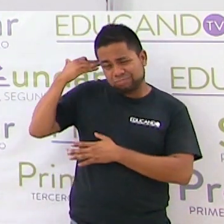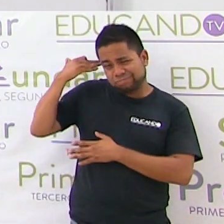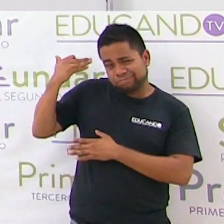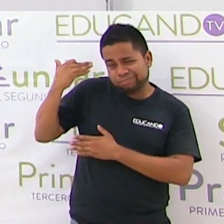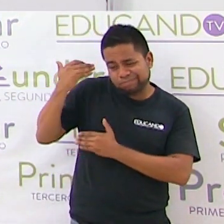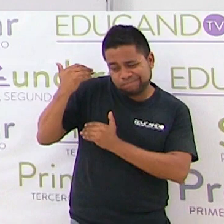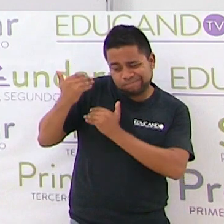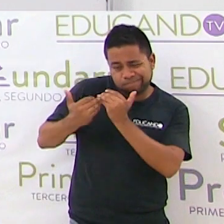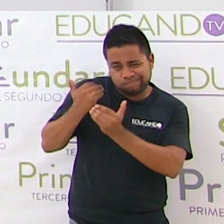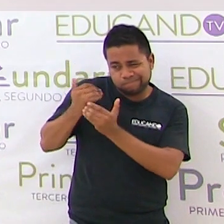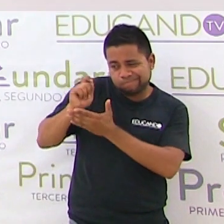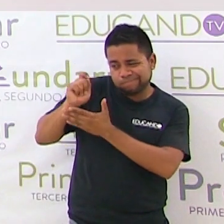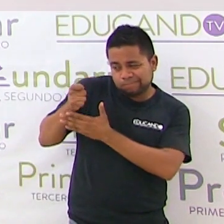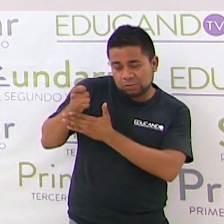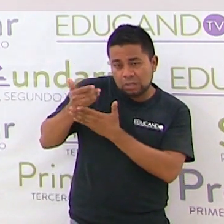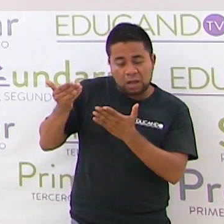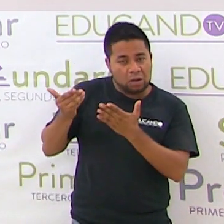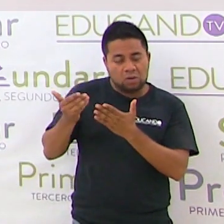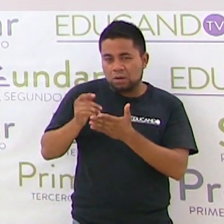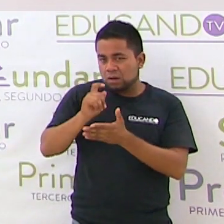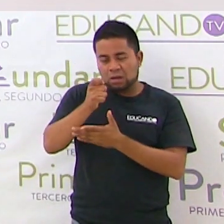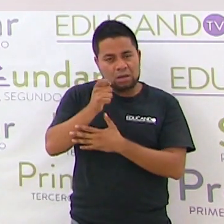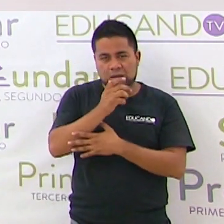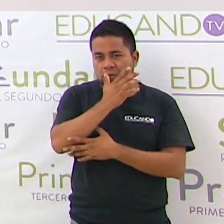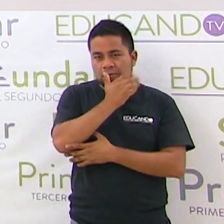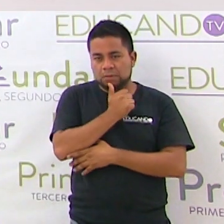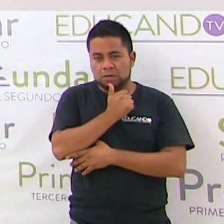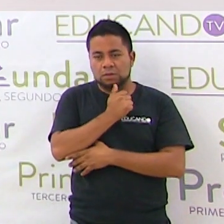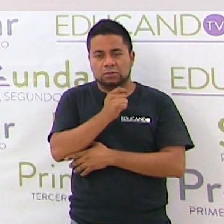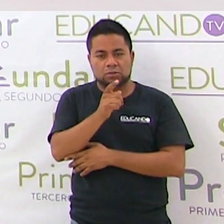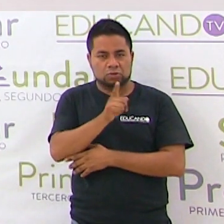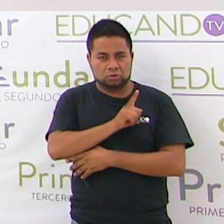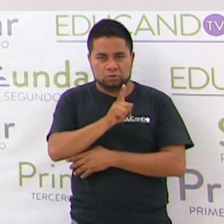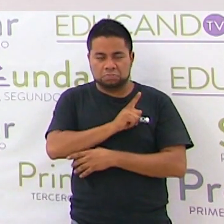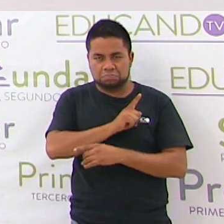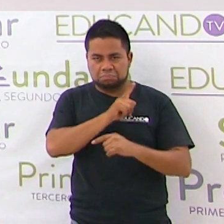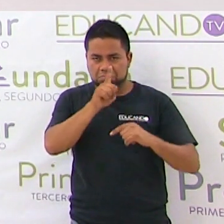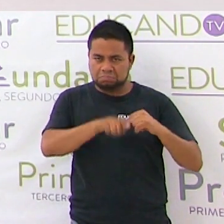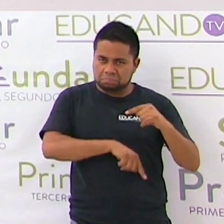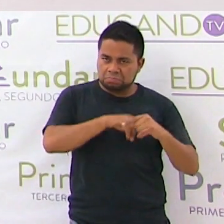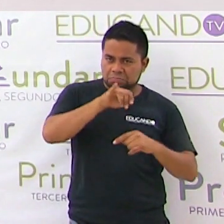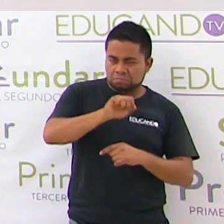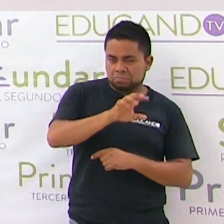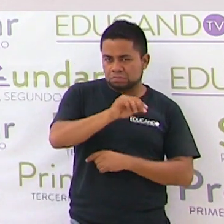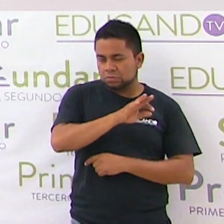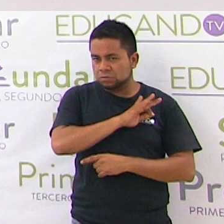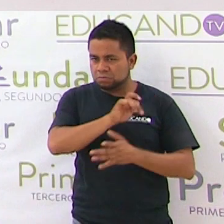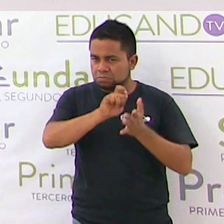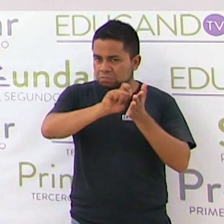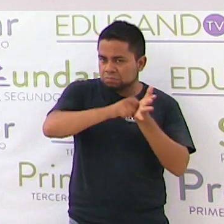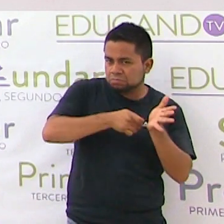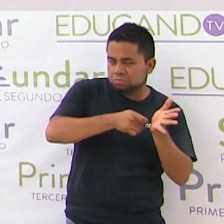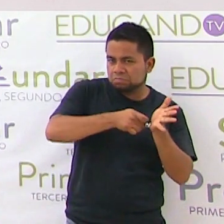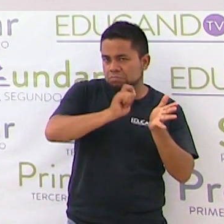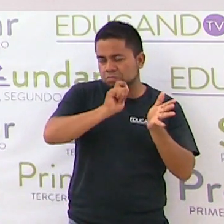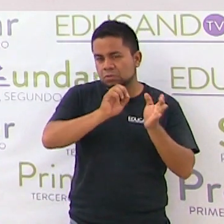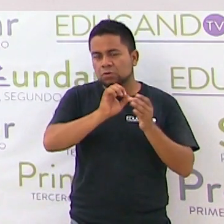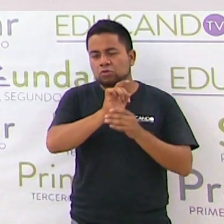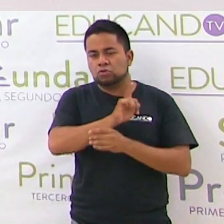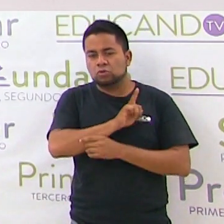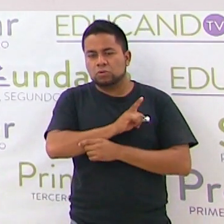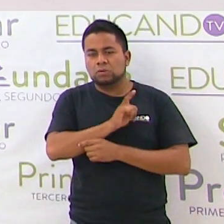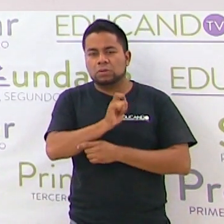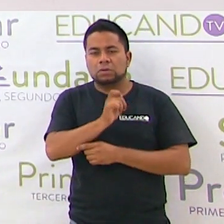¿sí? Ahora ya no, ahora podemos prescindir del acento en la palabra solo, porque solo es una